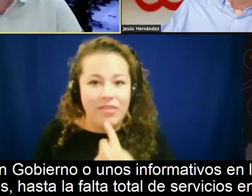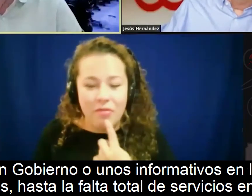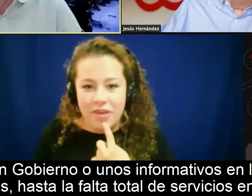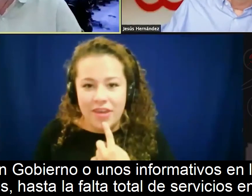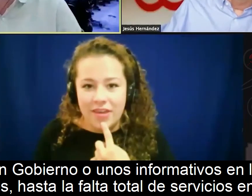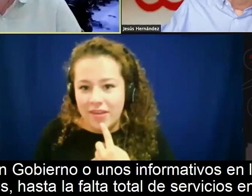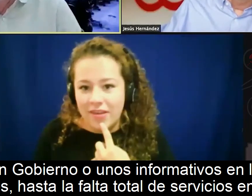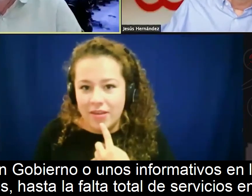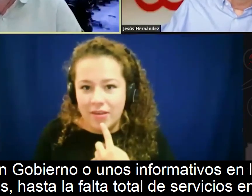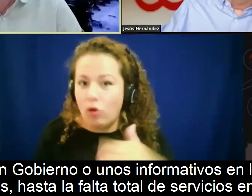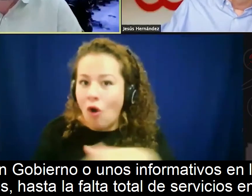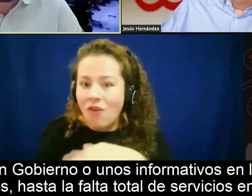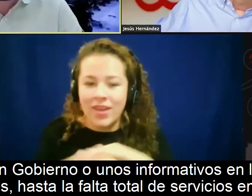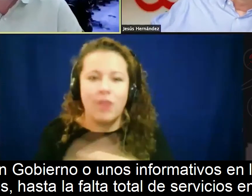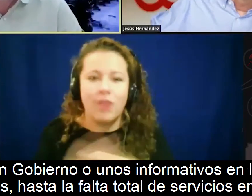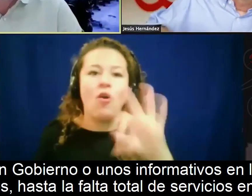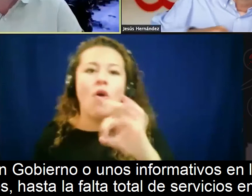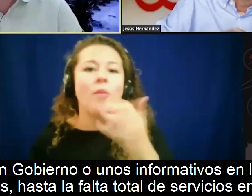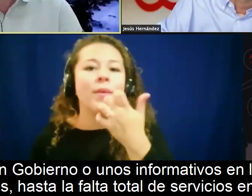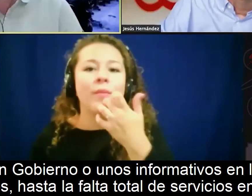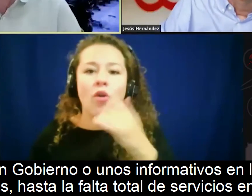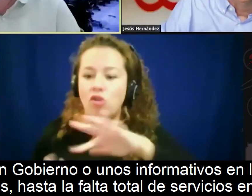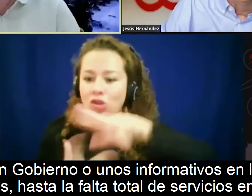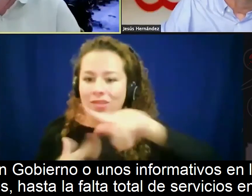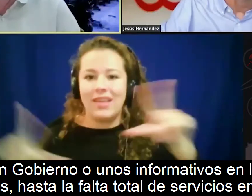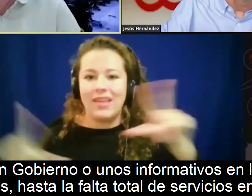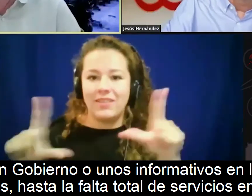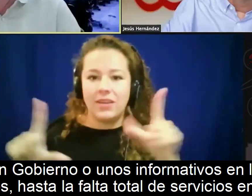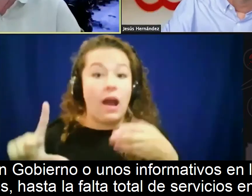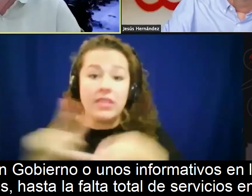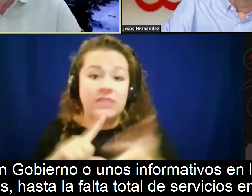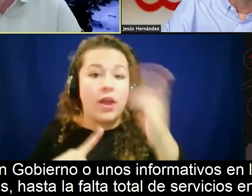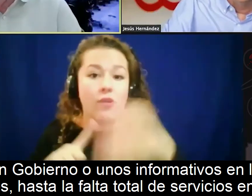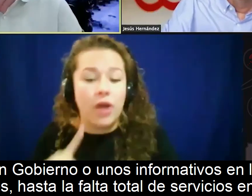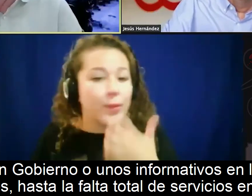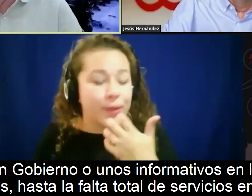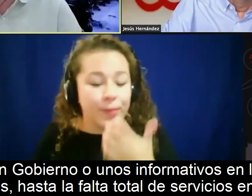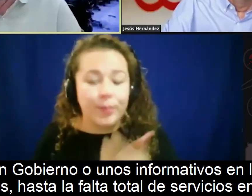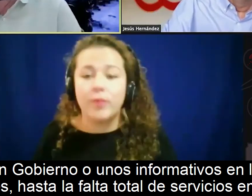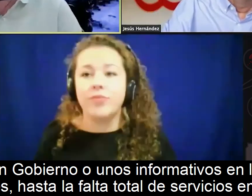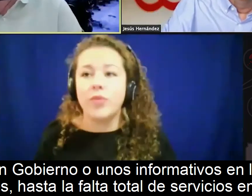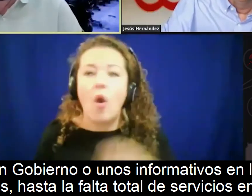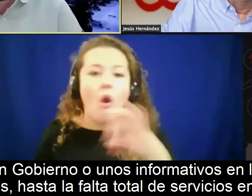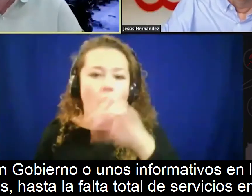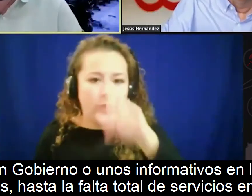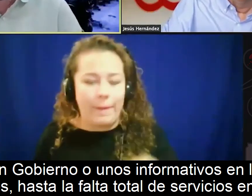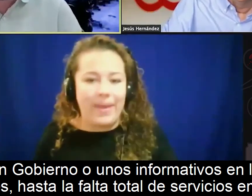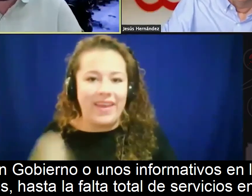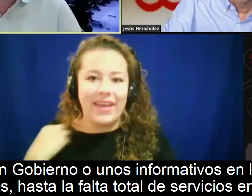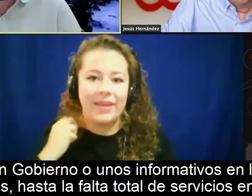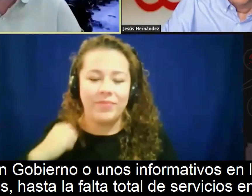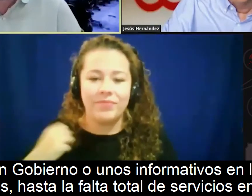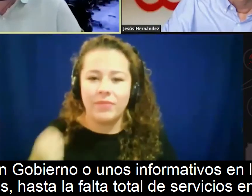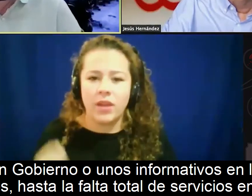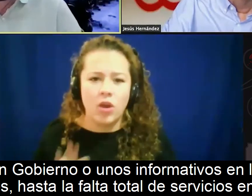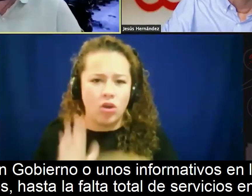que puedan decir un gobierno, o unos informativos en la televisión que no eran accesibles, por ejemplo, hasta pues la falta total